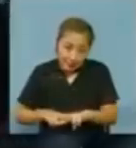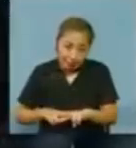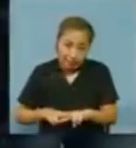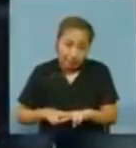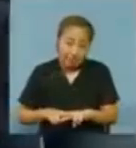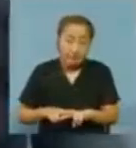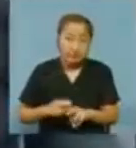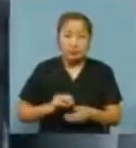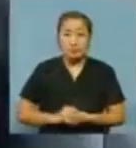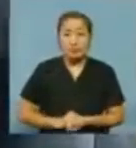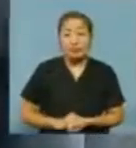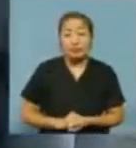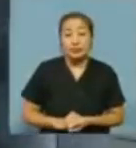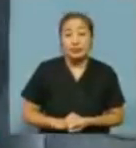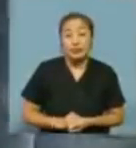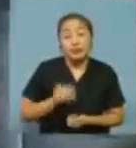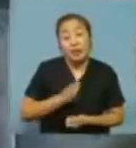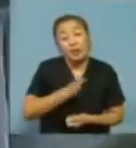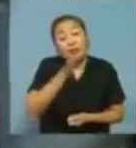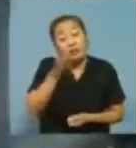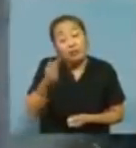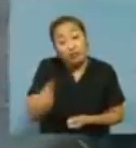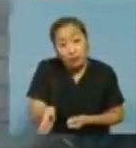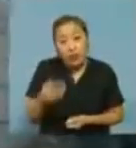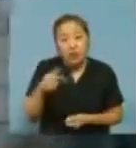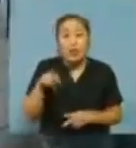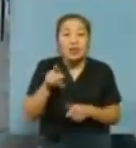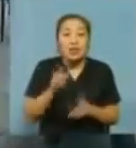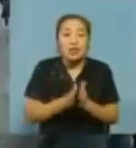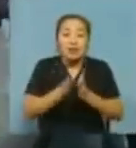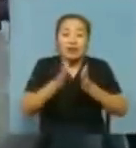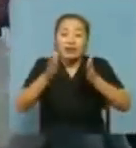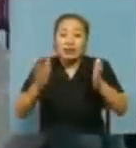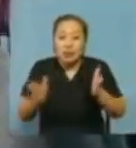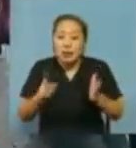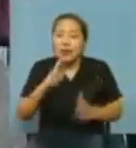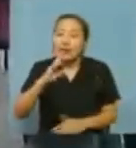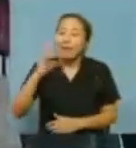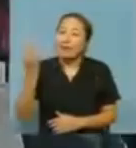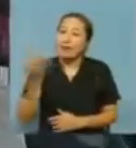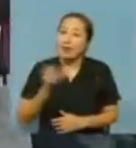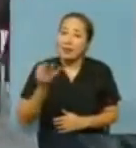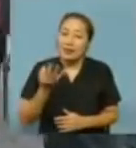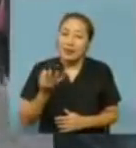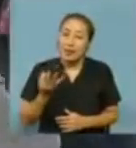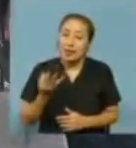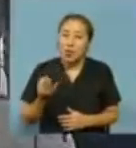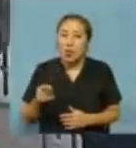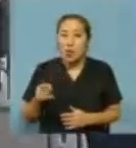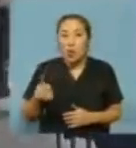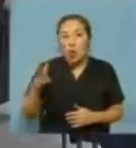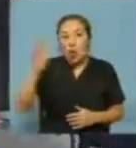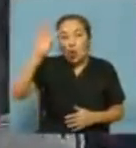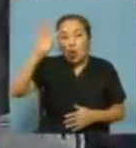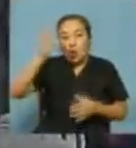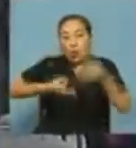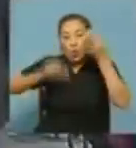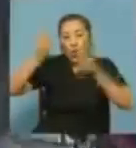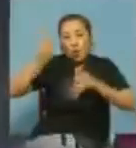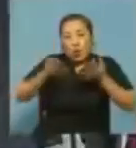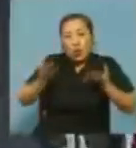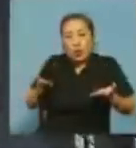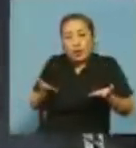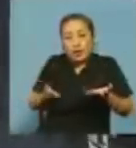protocolo. Bueno, hacia allí nos dirigimos. En ese momento realmente el sector justicia ha